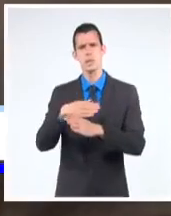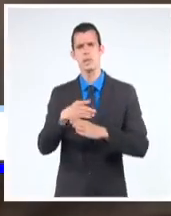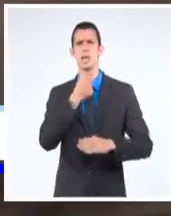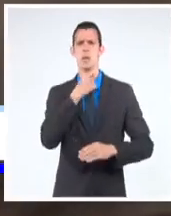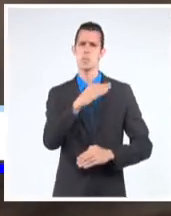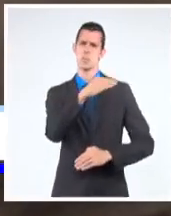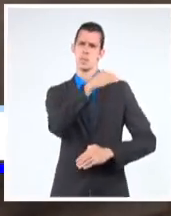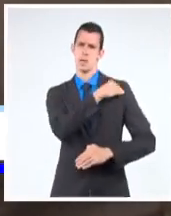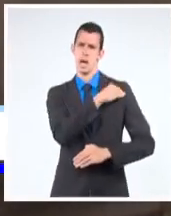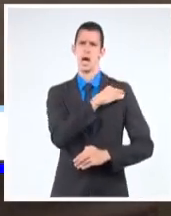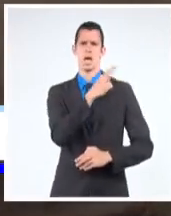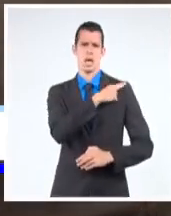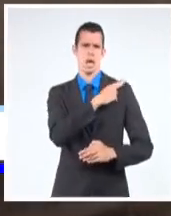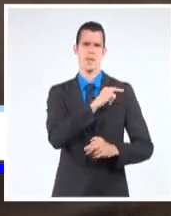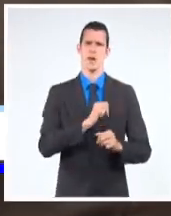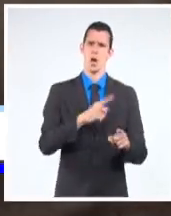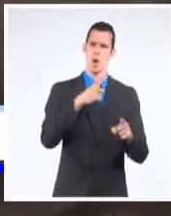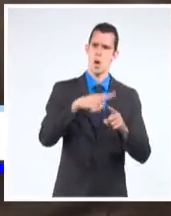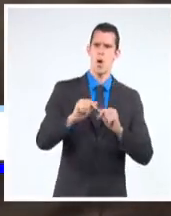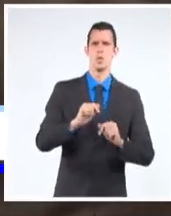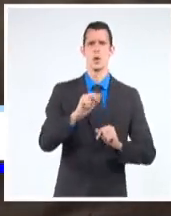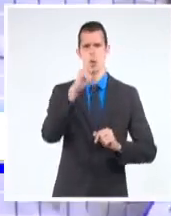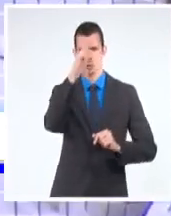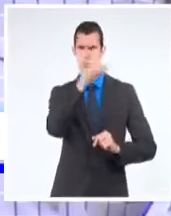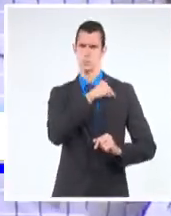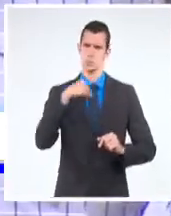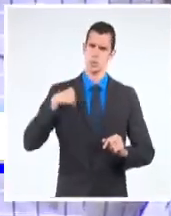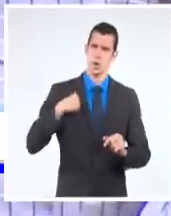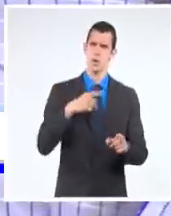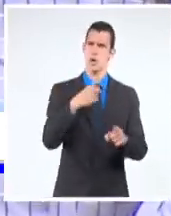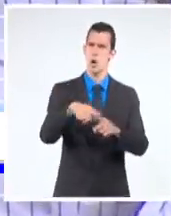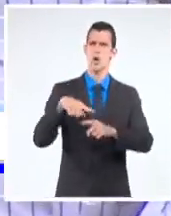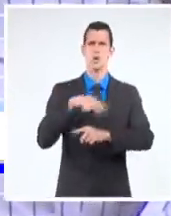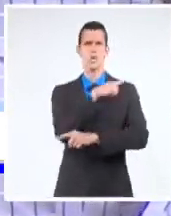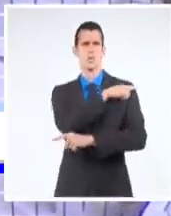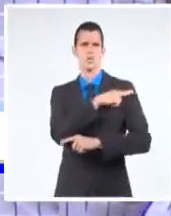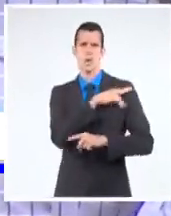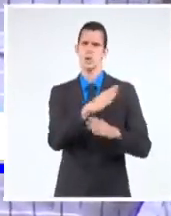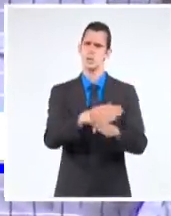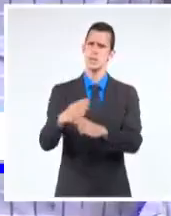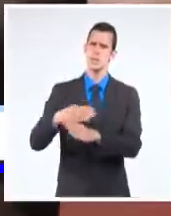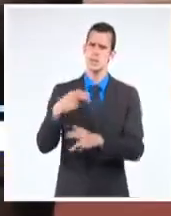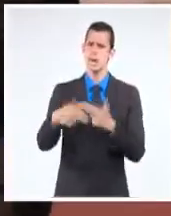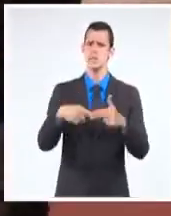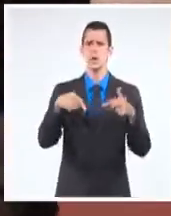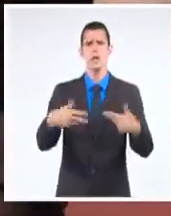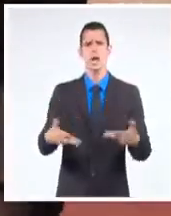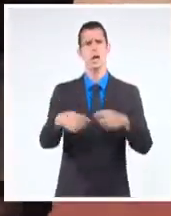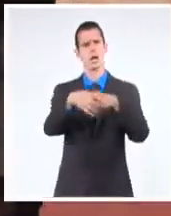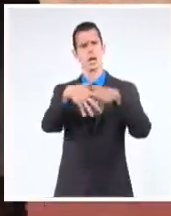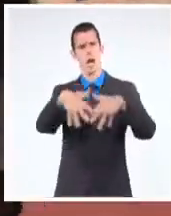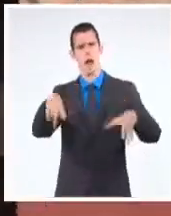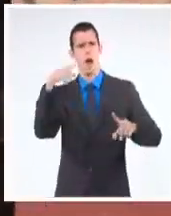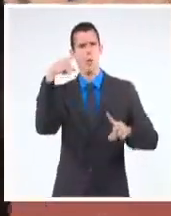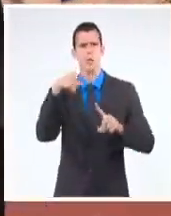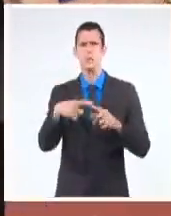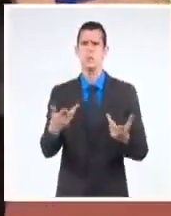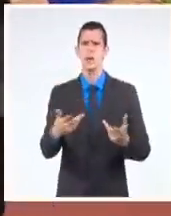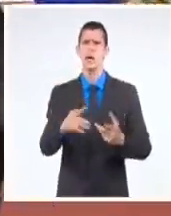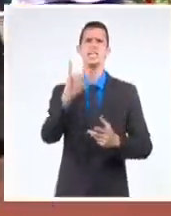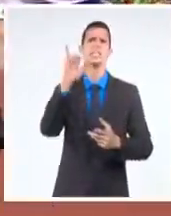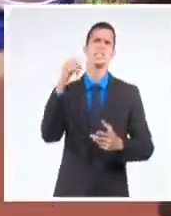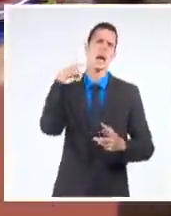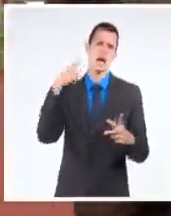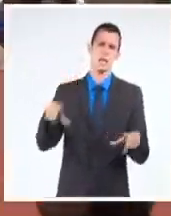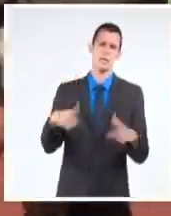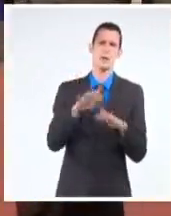se celebró en el Centro Docente Especializado Luis Ramírez Perdigón el acto central por el aniversario 60 de la instauración